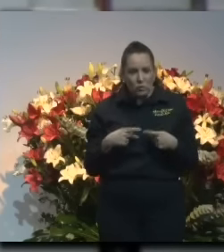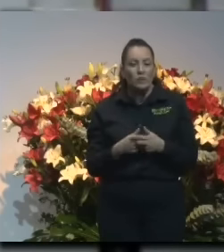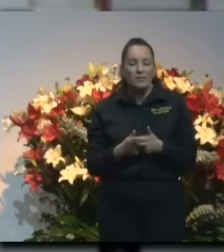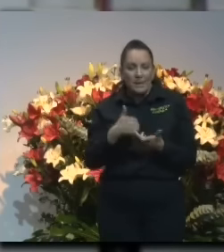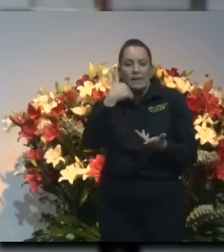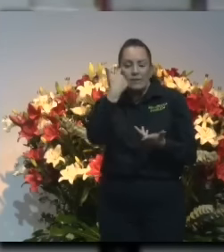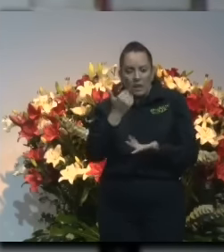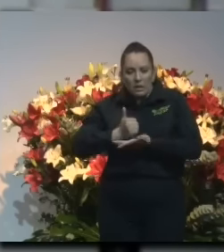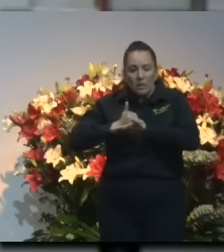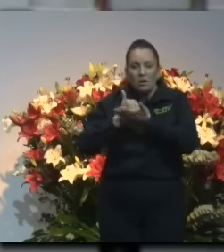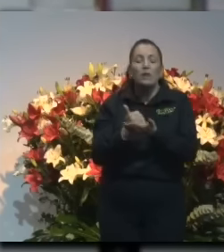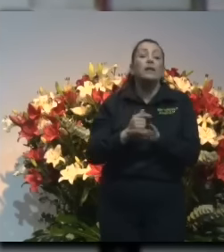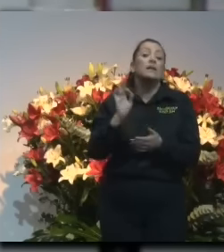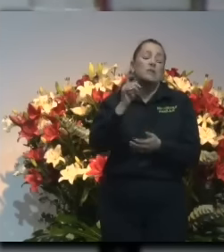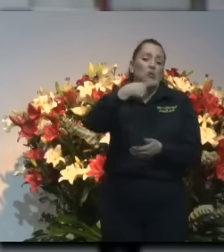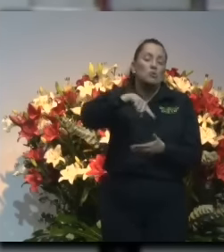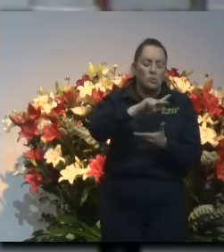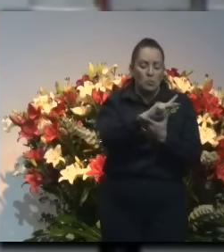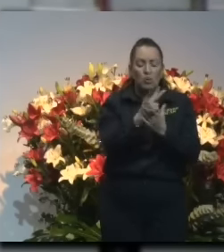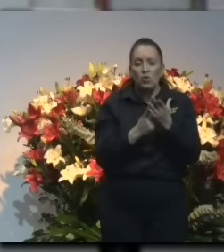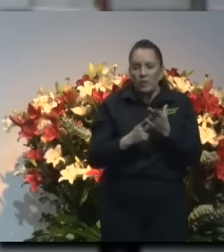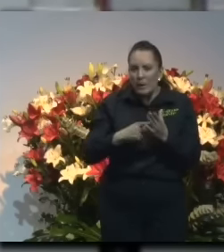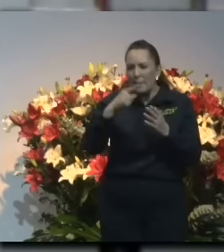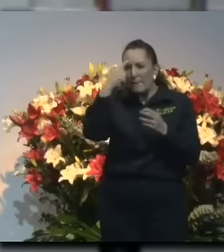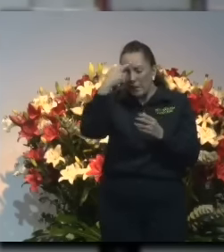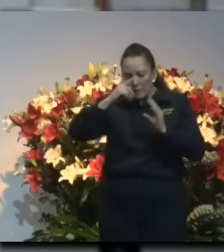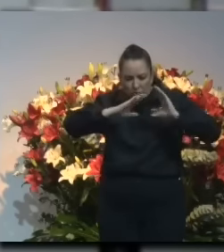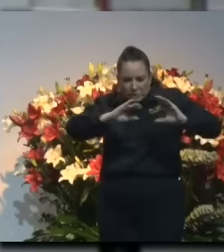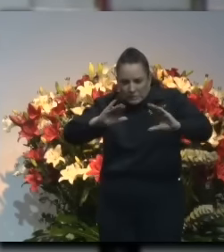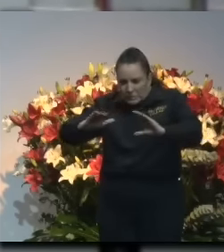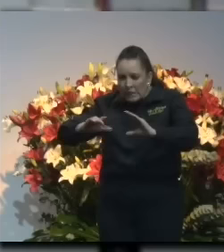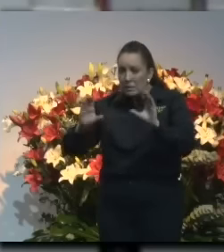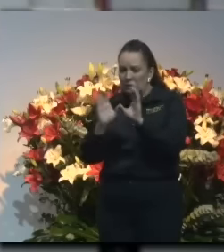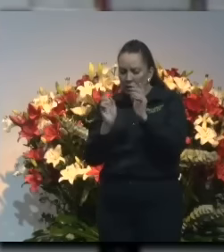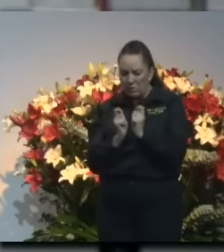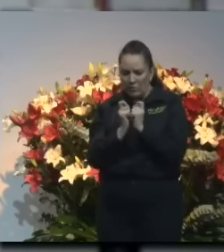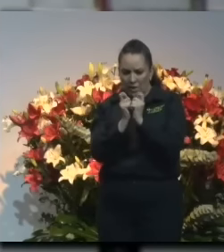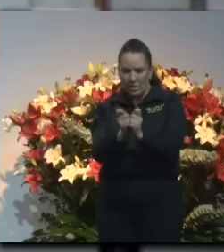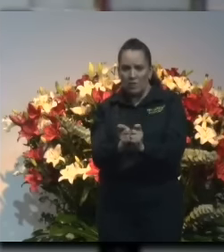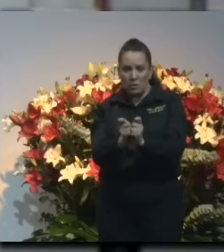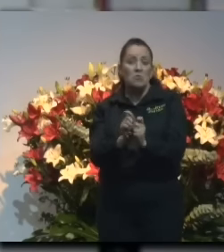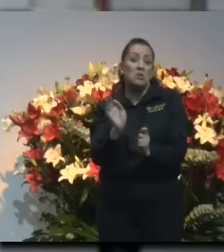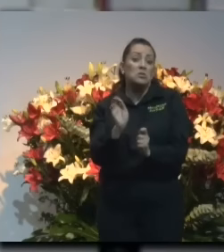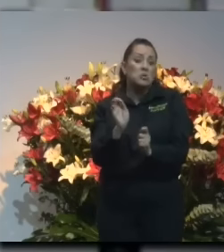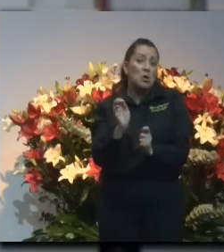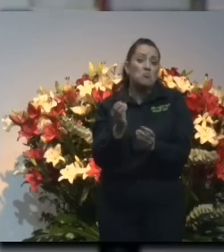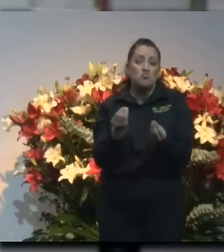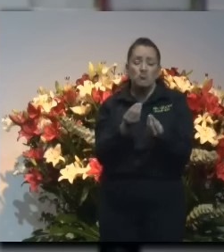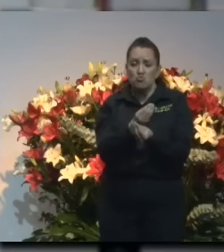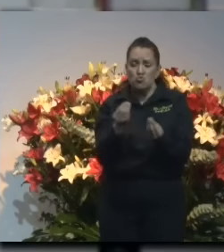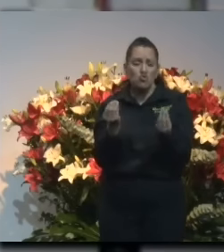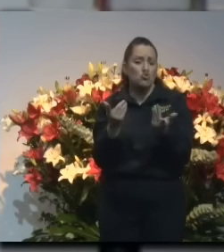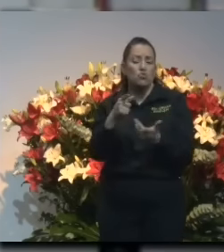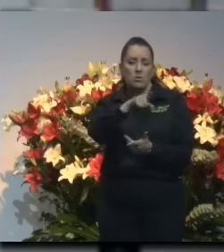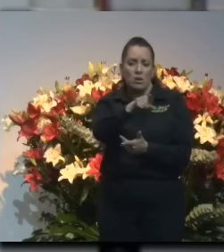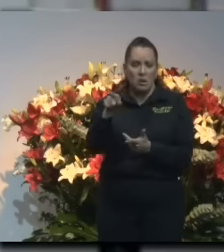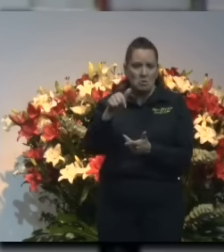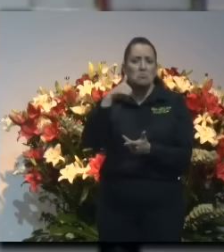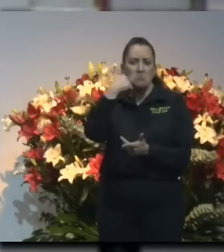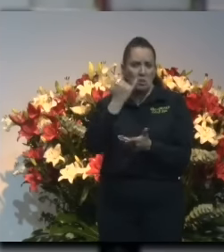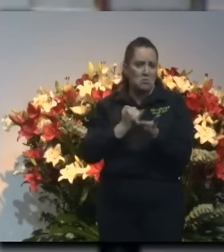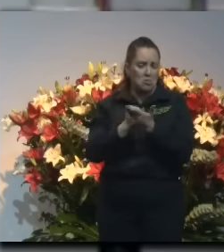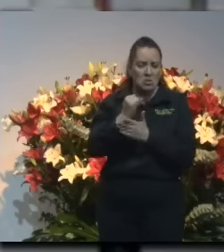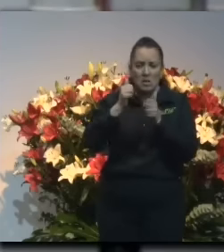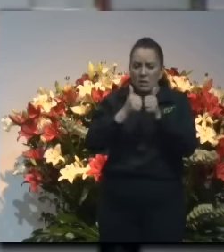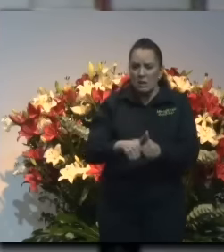capacitación, de certificación, quizá muchos de ellos decidieran quedarse en México y hacer una vida en México. Yo, más que pensar